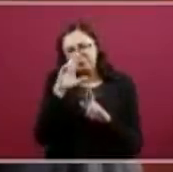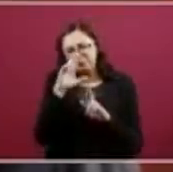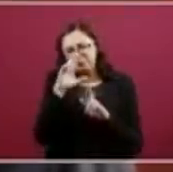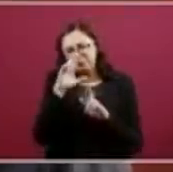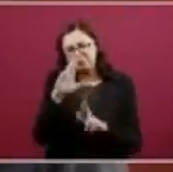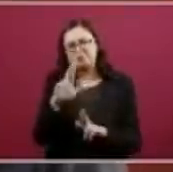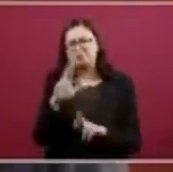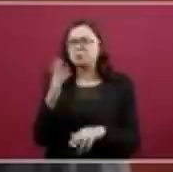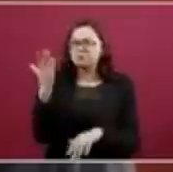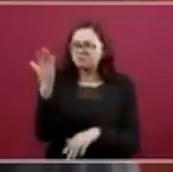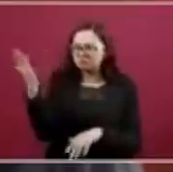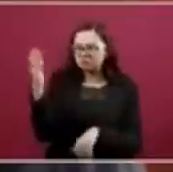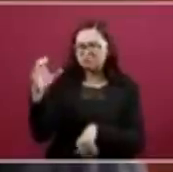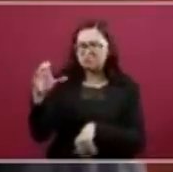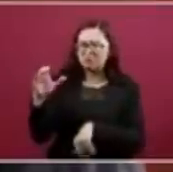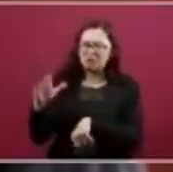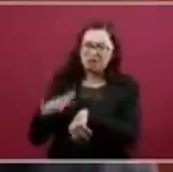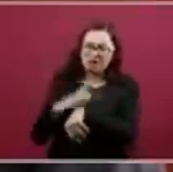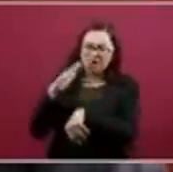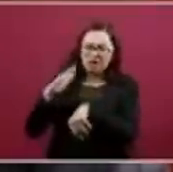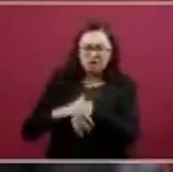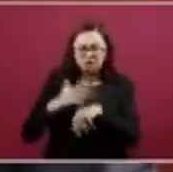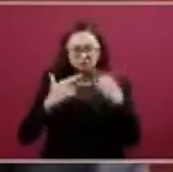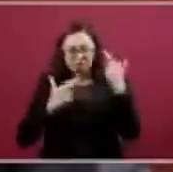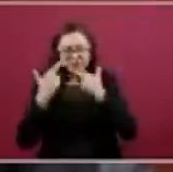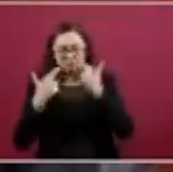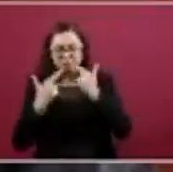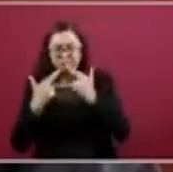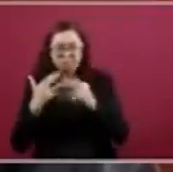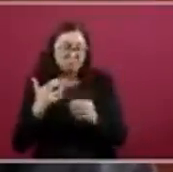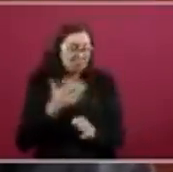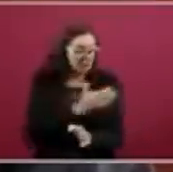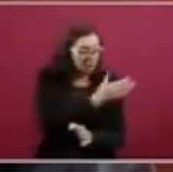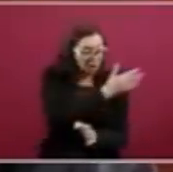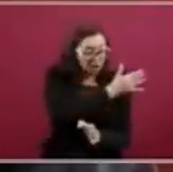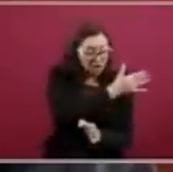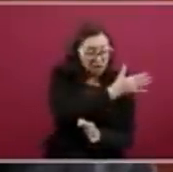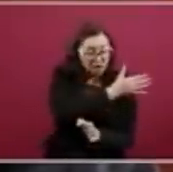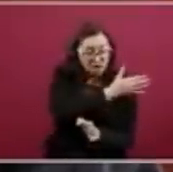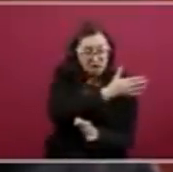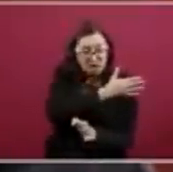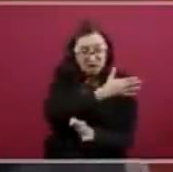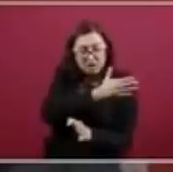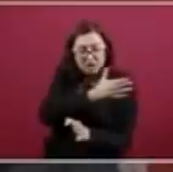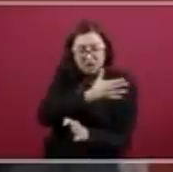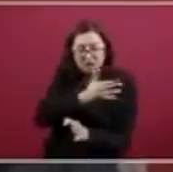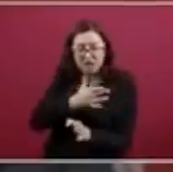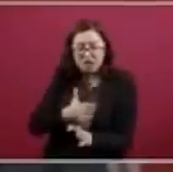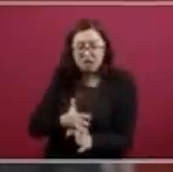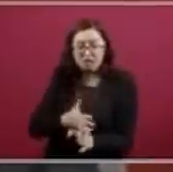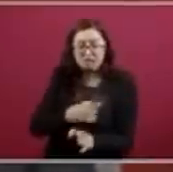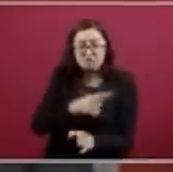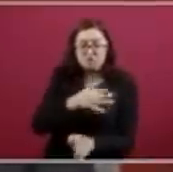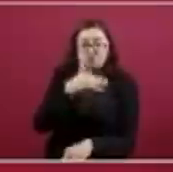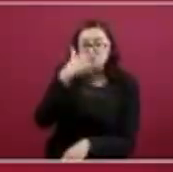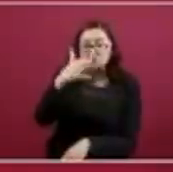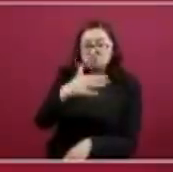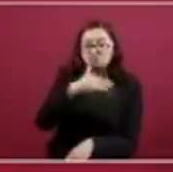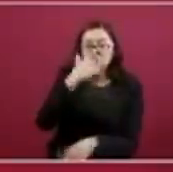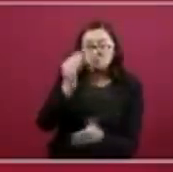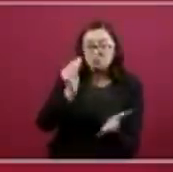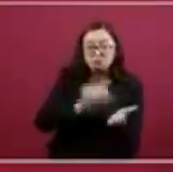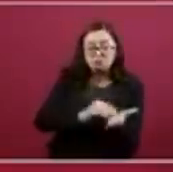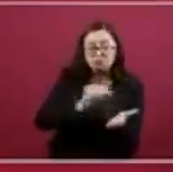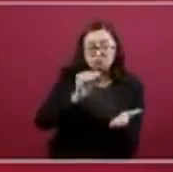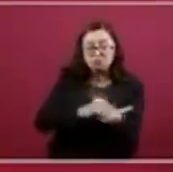a las calificadoras es que durante todo ese tiempo de que imperó la corrupción